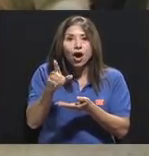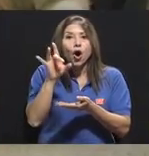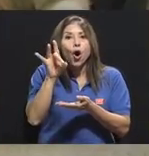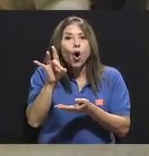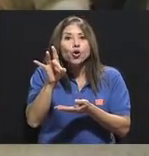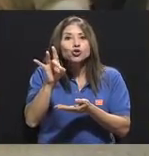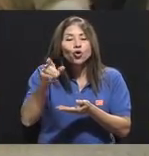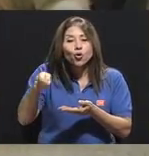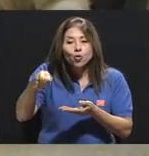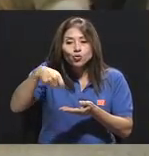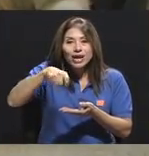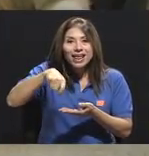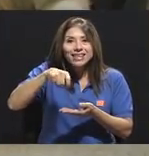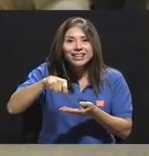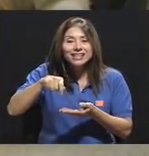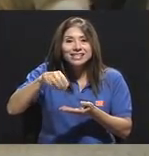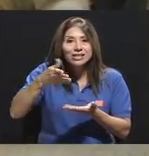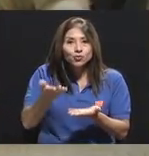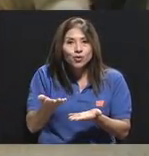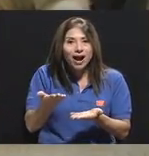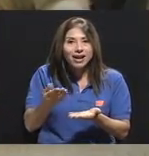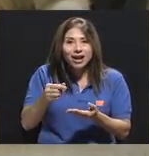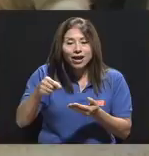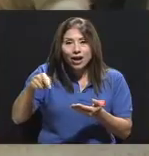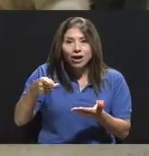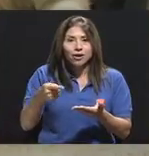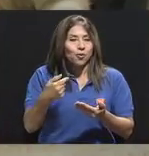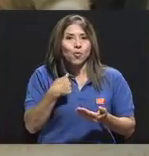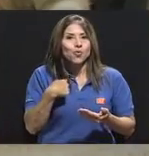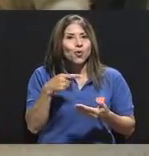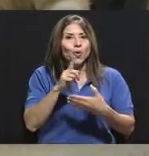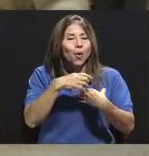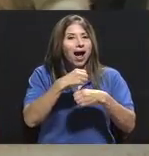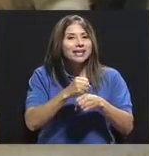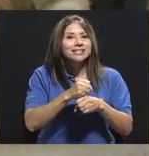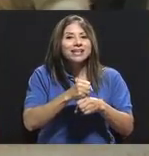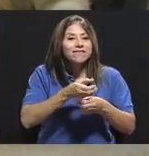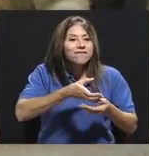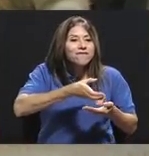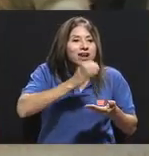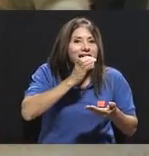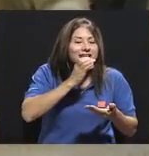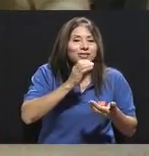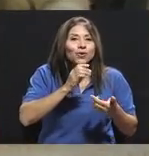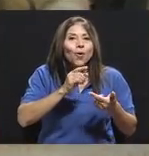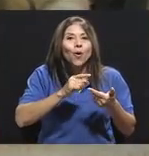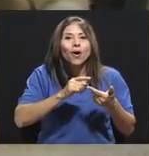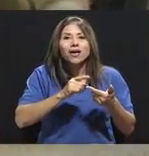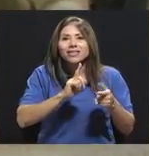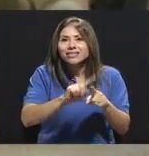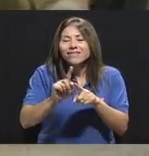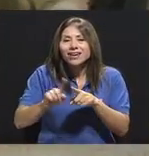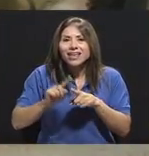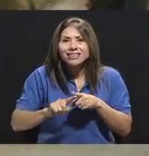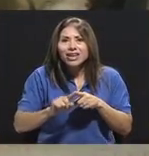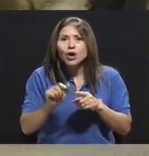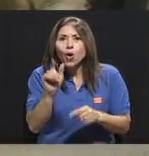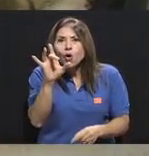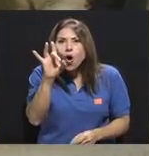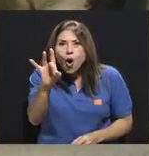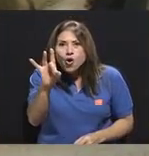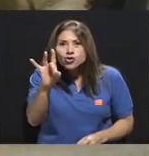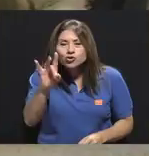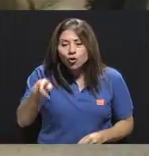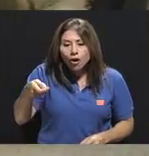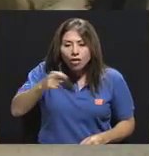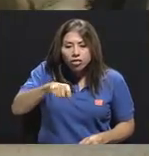uno no se hace un fresco de cas o de tamarindo o de mora como ocho cucharaditas de azúcar verdad Pero